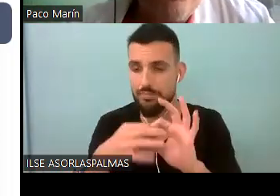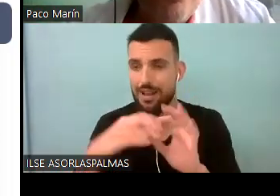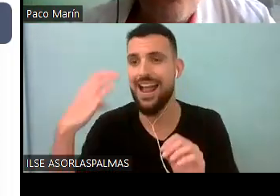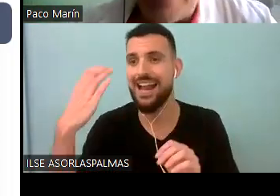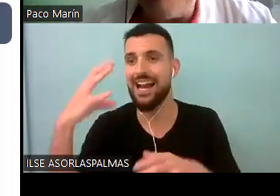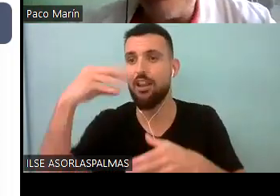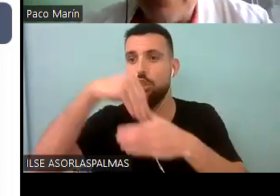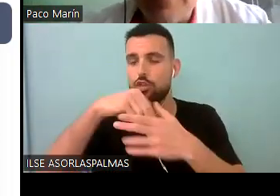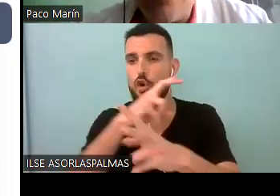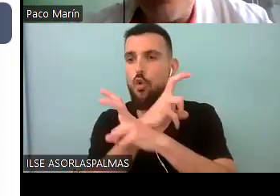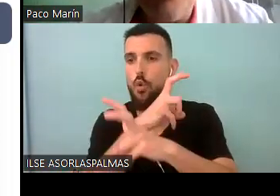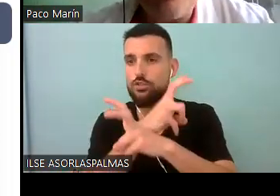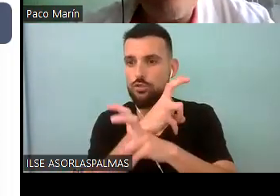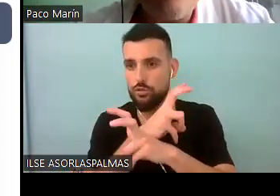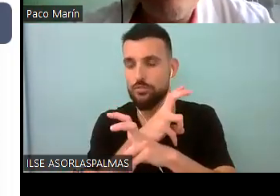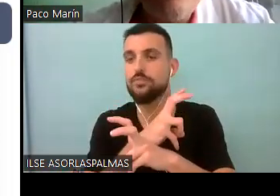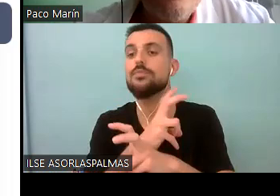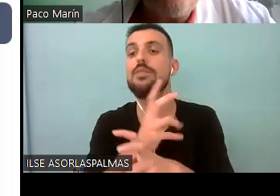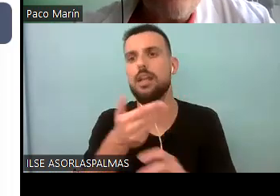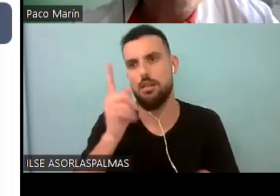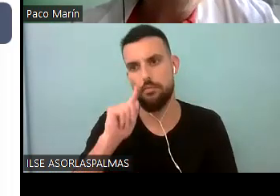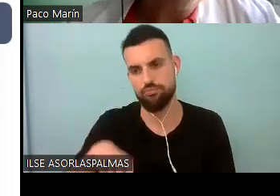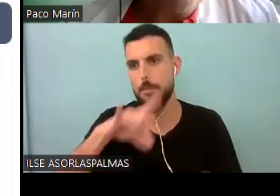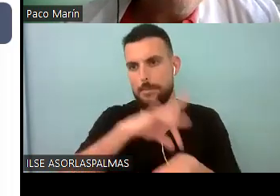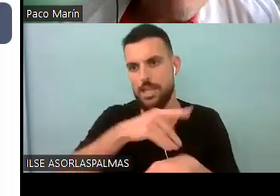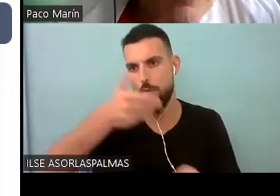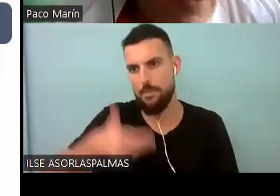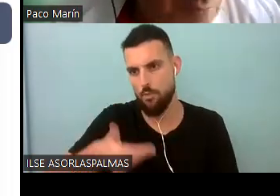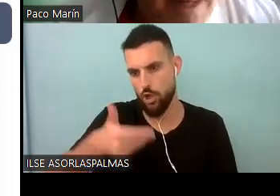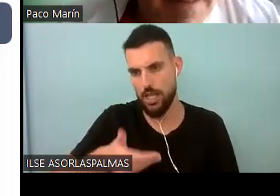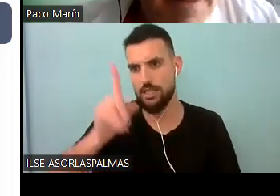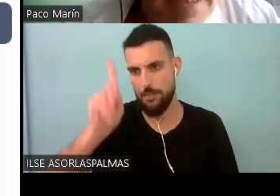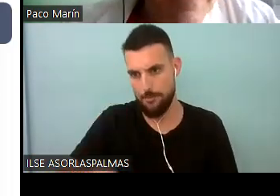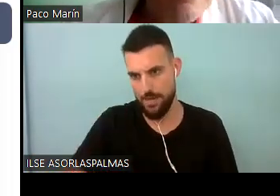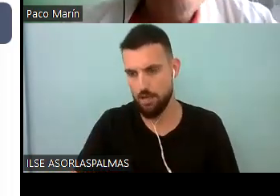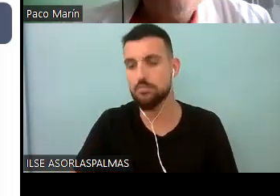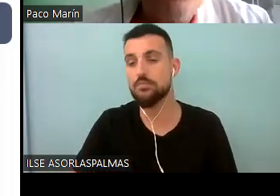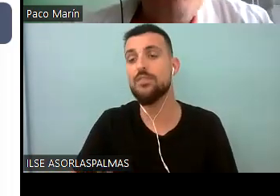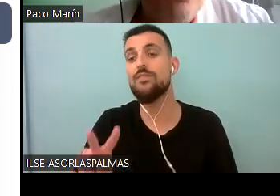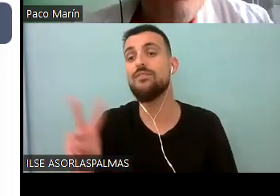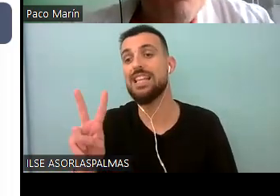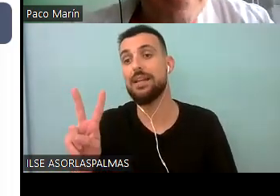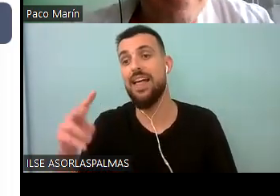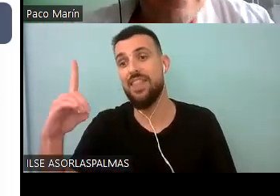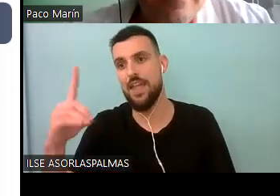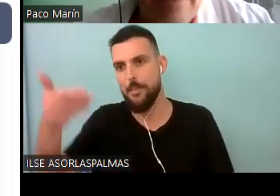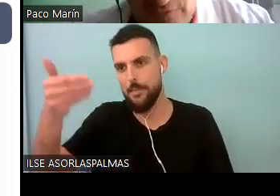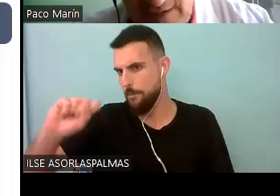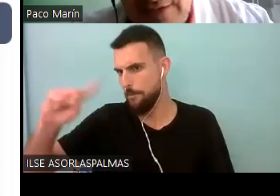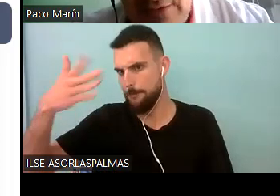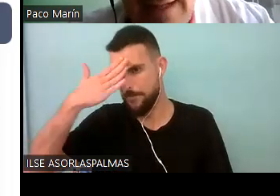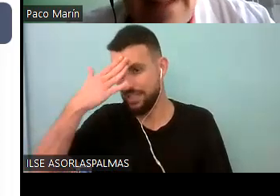calcio en los huesos. Cada vez se le está dando más importancia. No llega al nivel de protagonismo de la vitamina D, pero la vitamina,